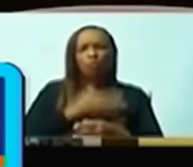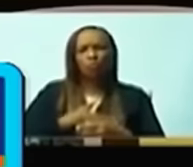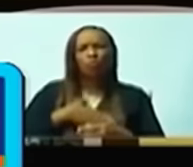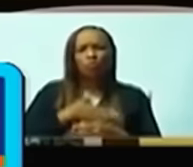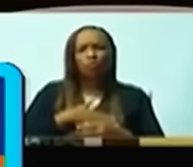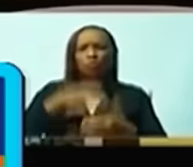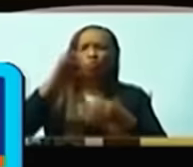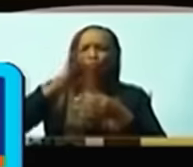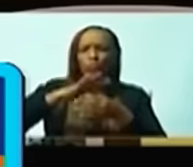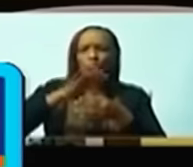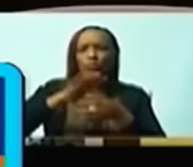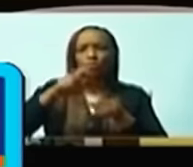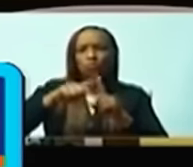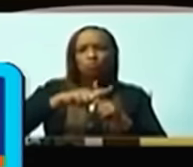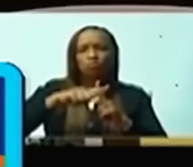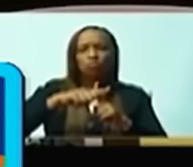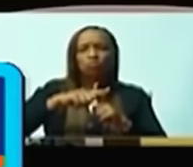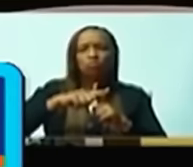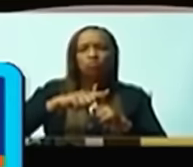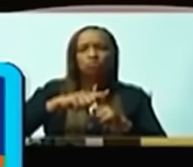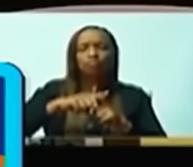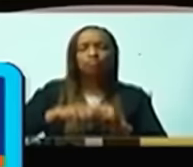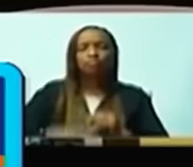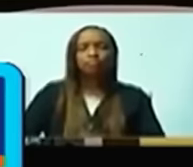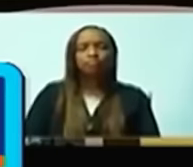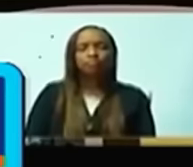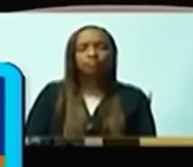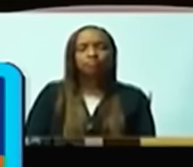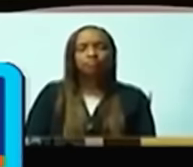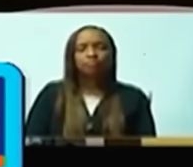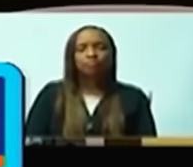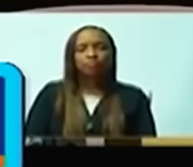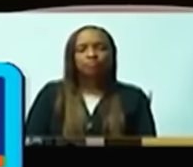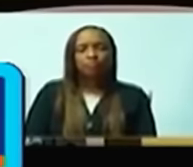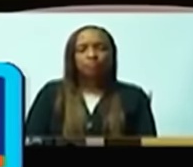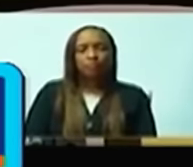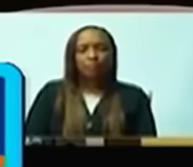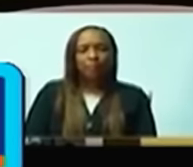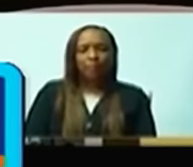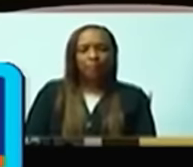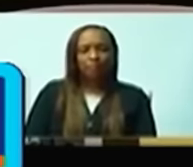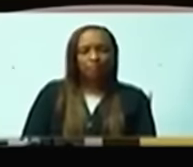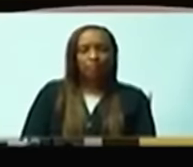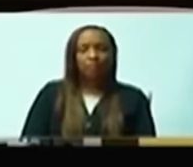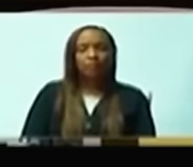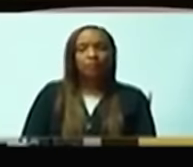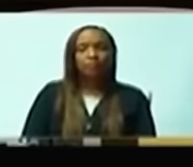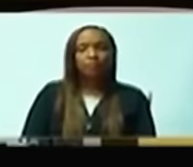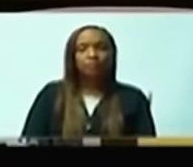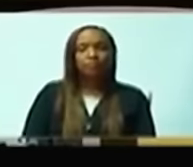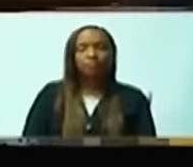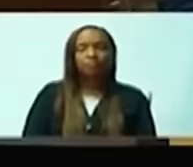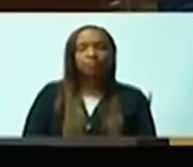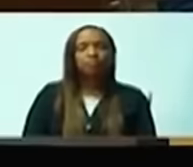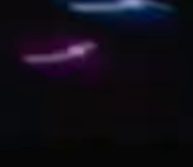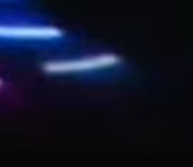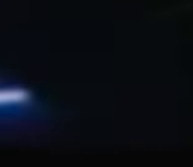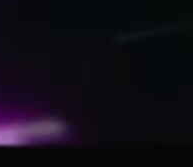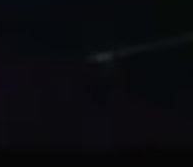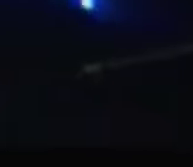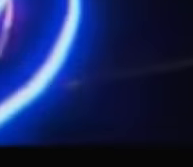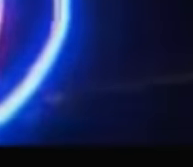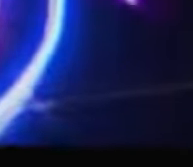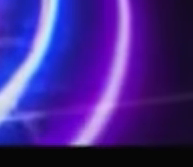favorable a este informe positivo que elaboró la comisión. Muchas gracias, presidente. Muchísimas gracias, honorable diputado.